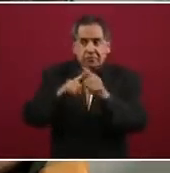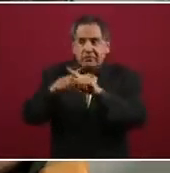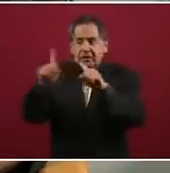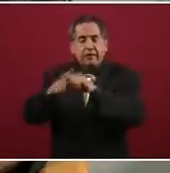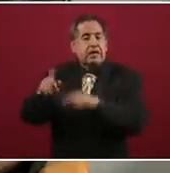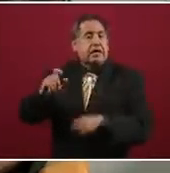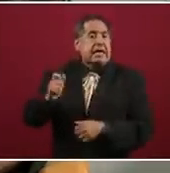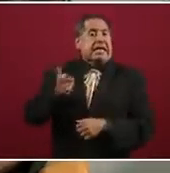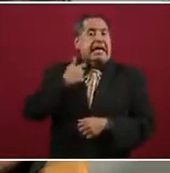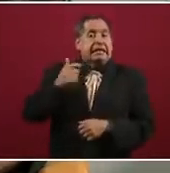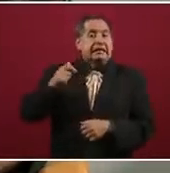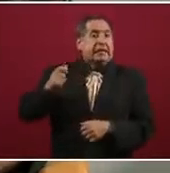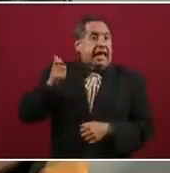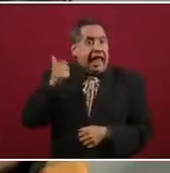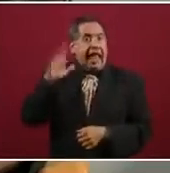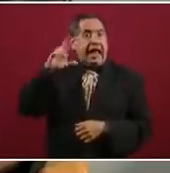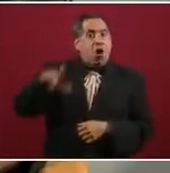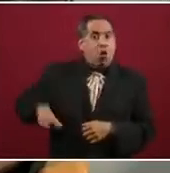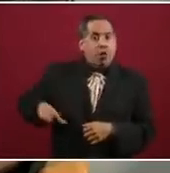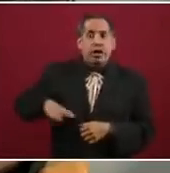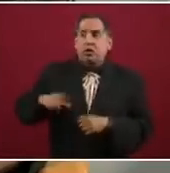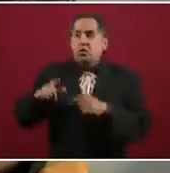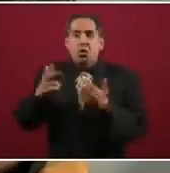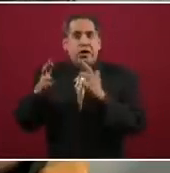estructuras políticas, sino también religiosas.